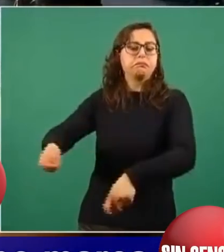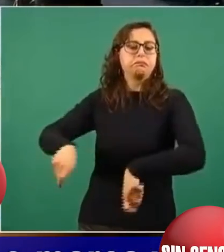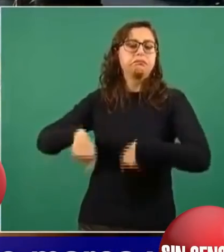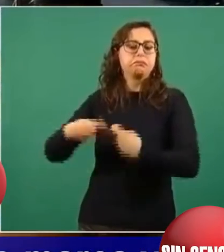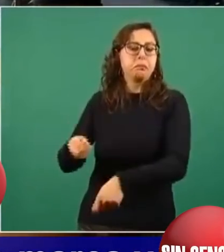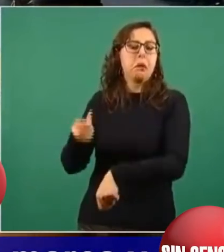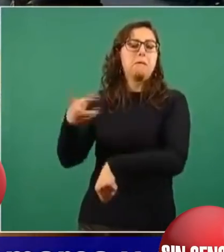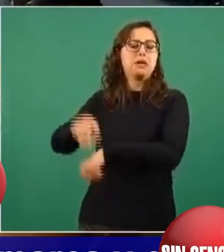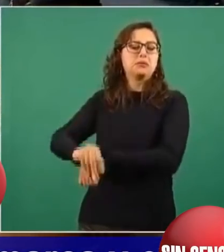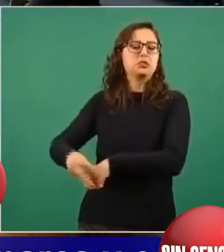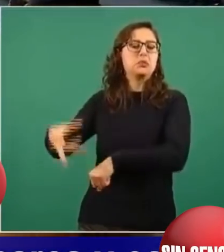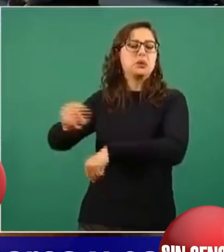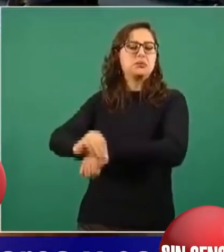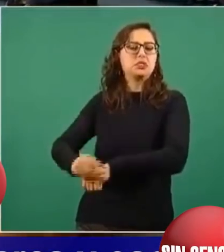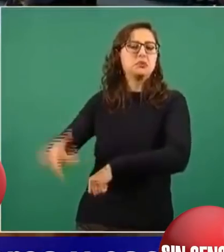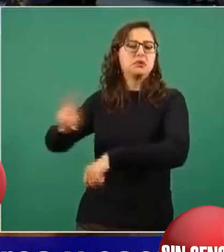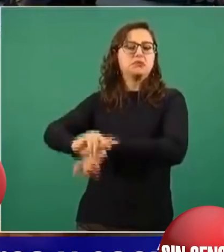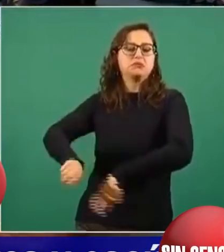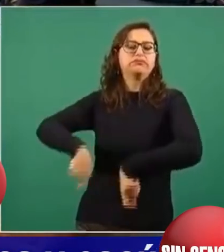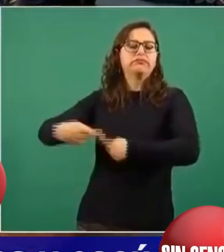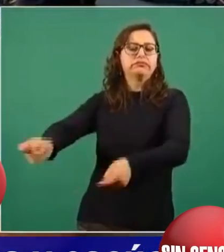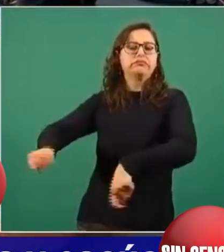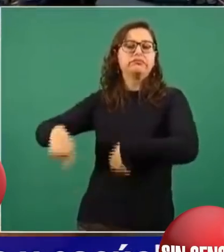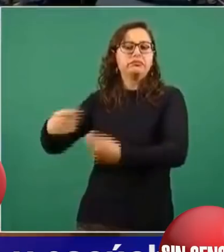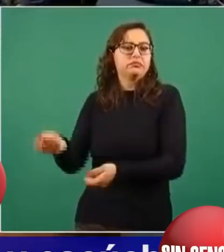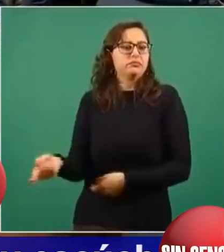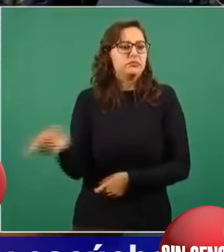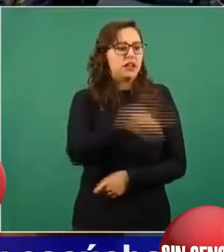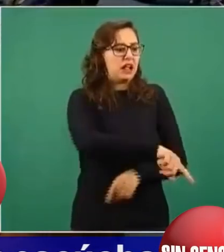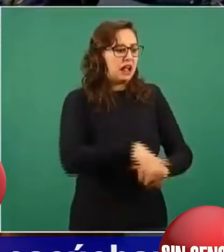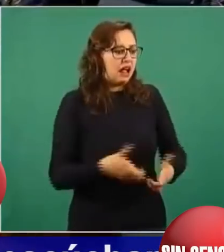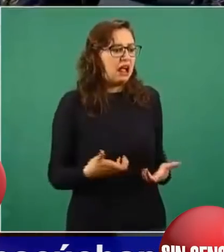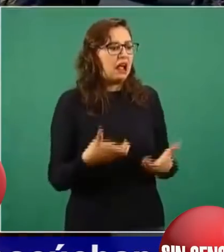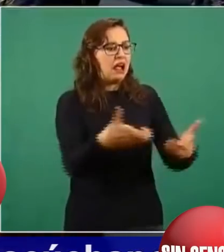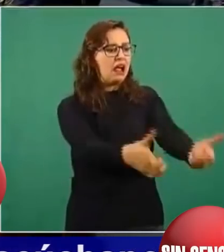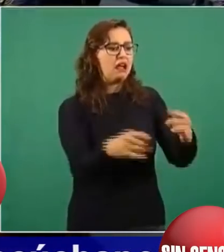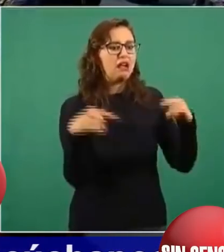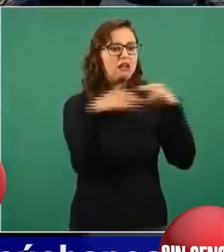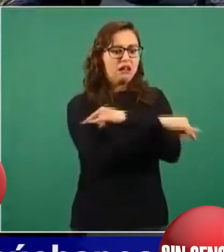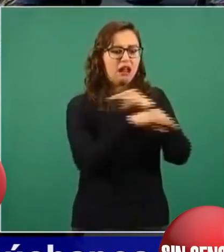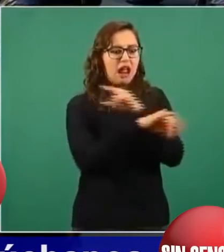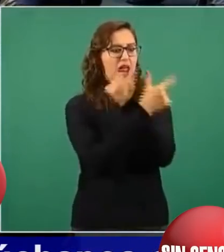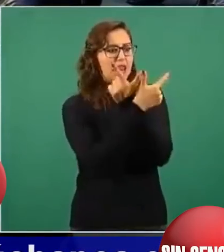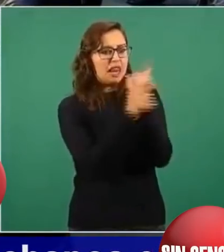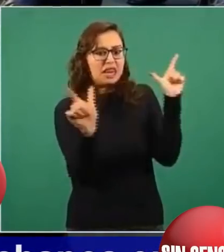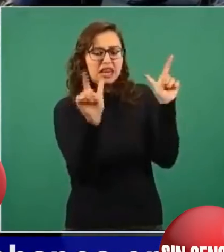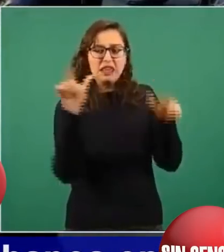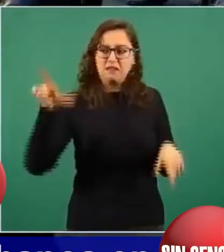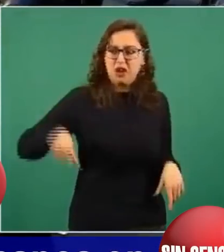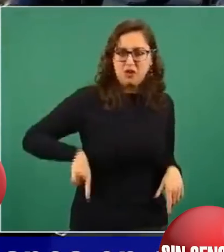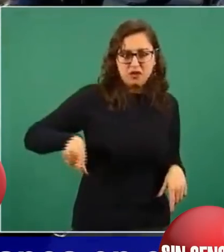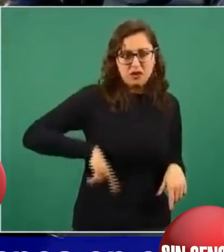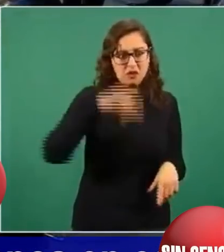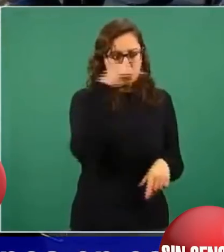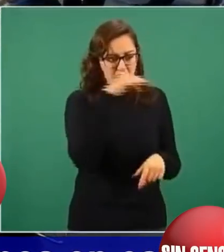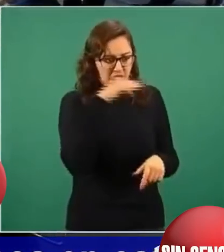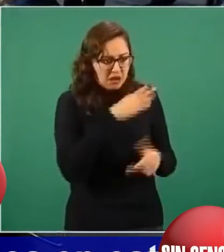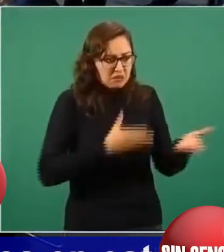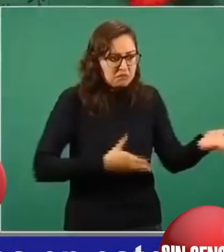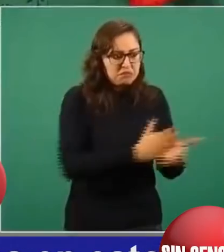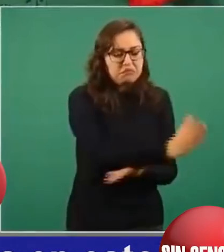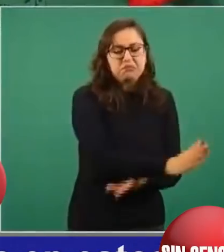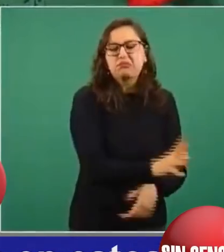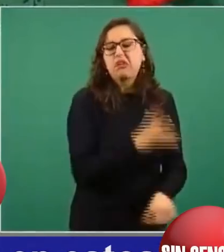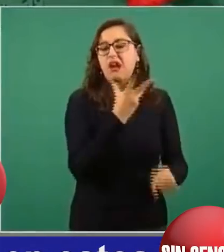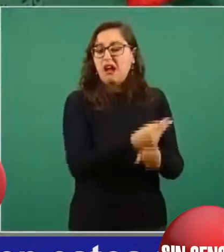y abandonaron todas las carreteras libres. Llevamos 2 años,